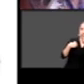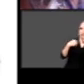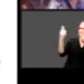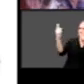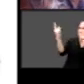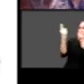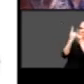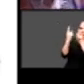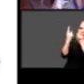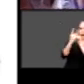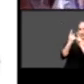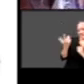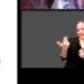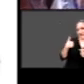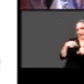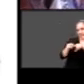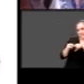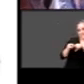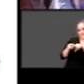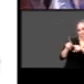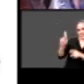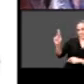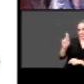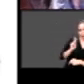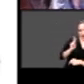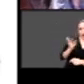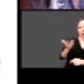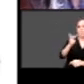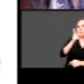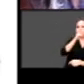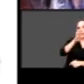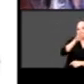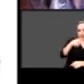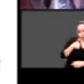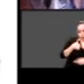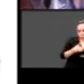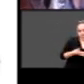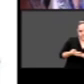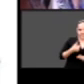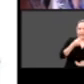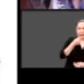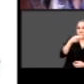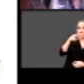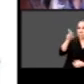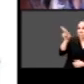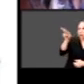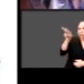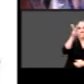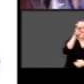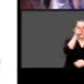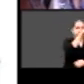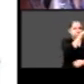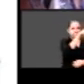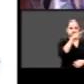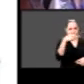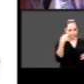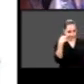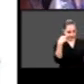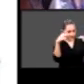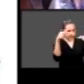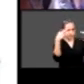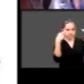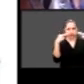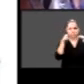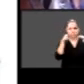los hermanos los padres y esta es una tarea que no es solamente de la madre la madre está ahí en el centro